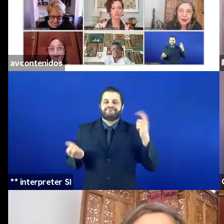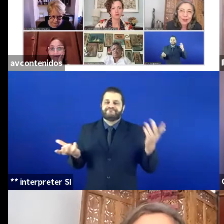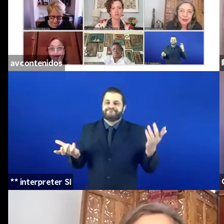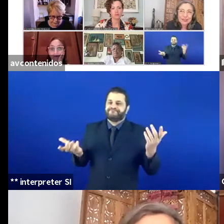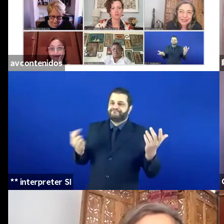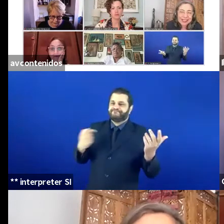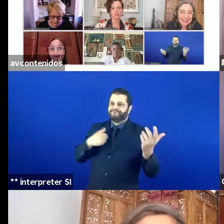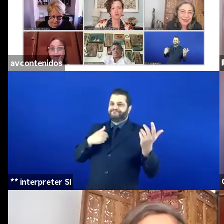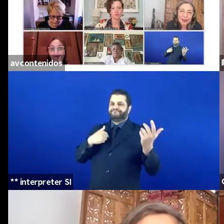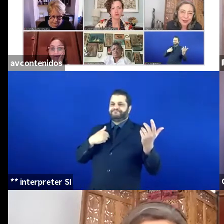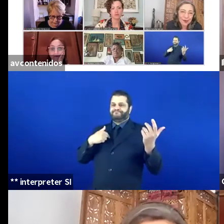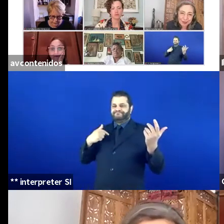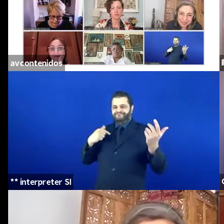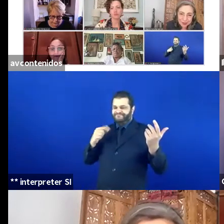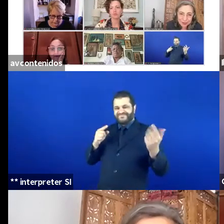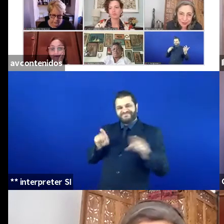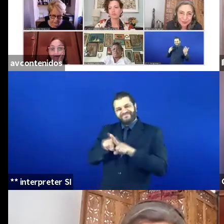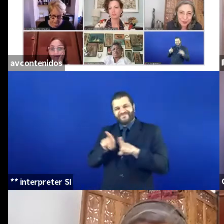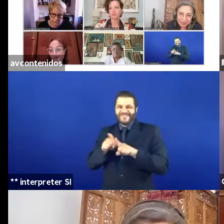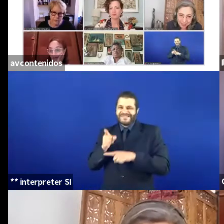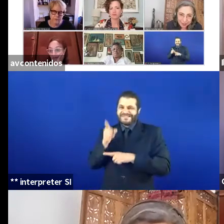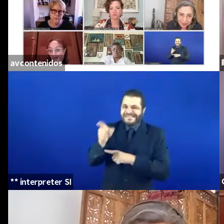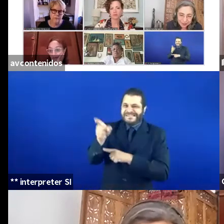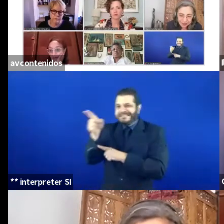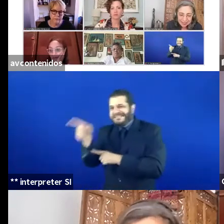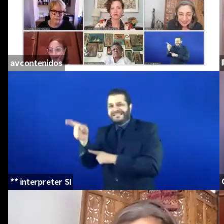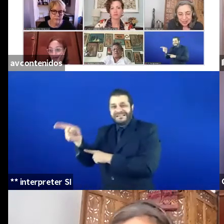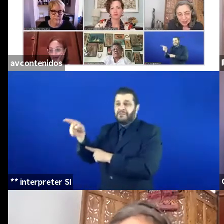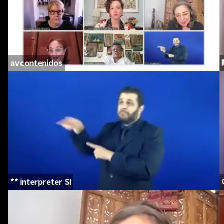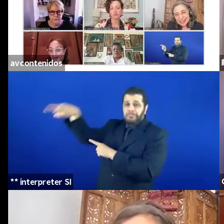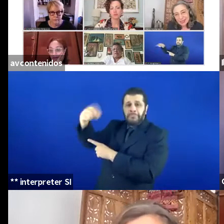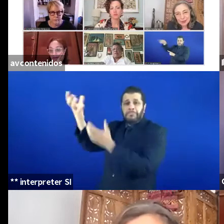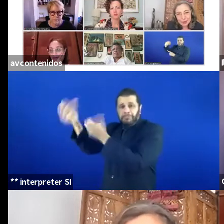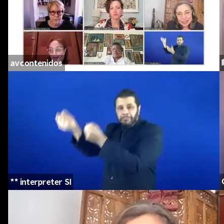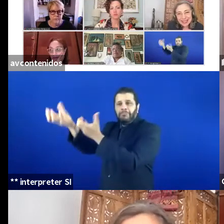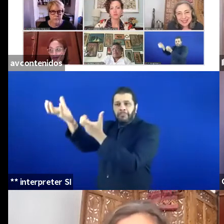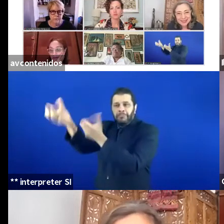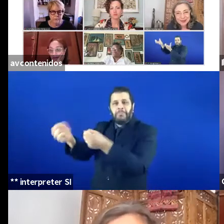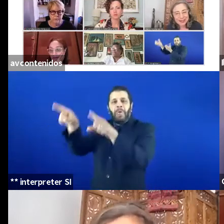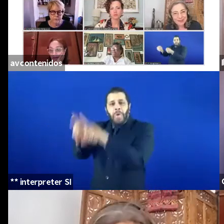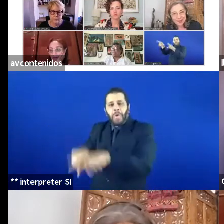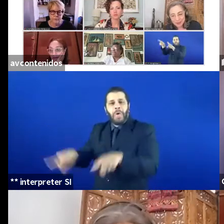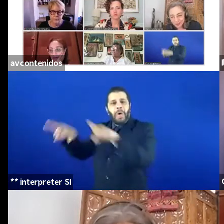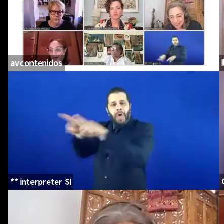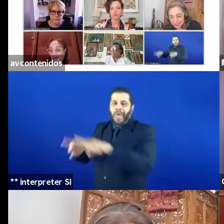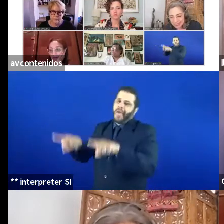cuando se afecta los marcos normativos protectivos. Lo que ha pasado en Turquía, por